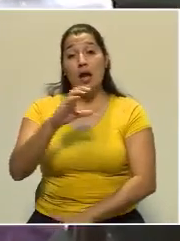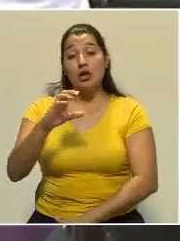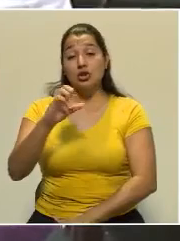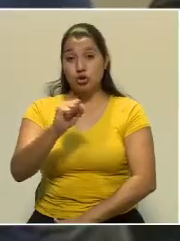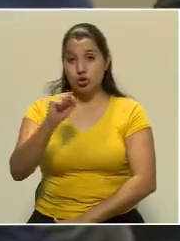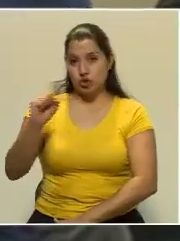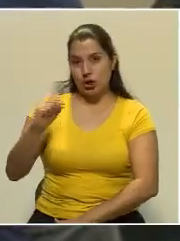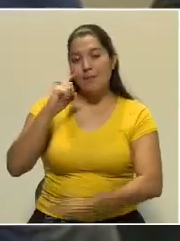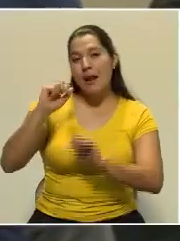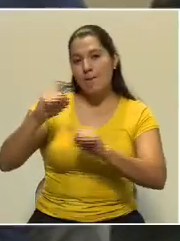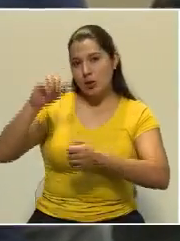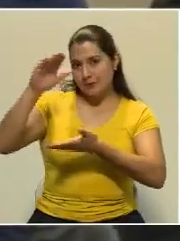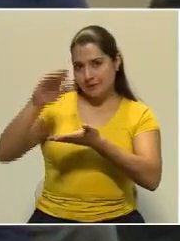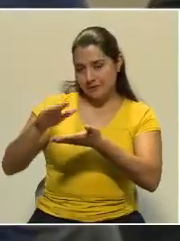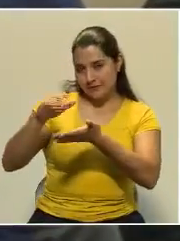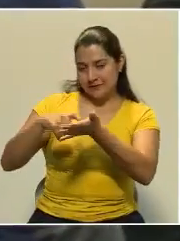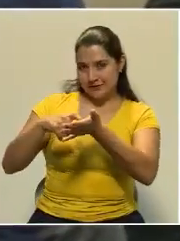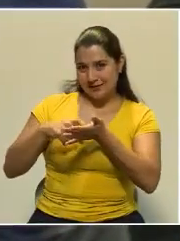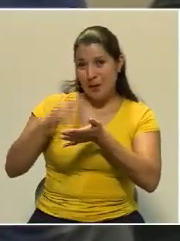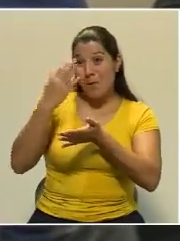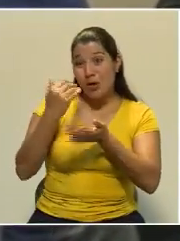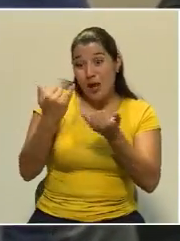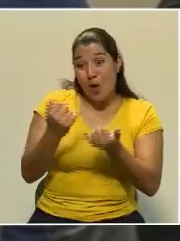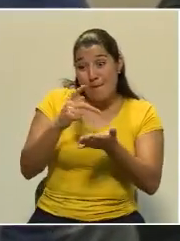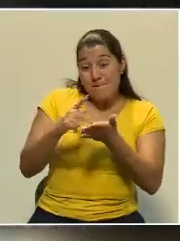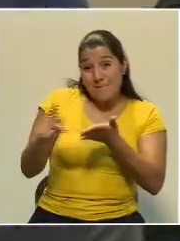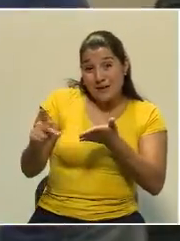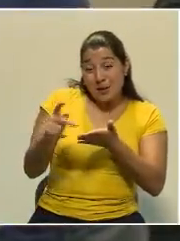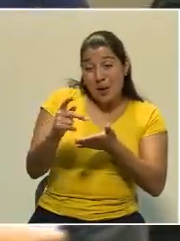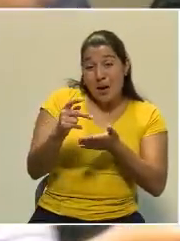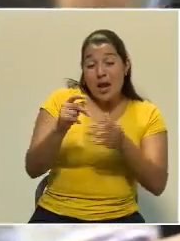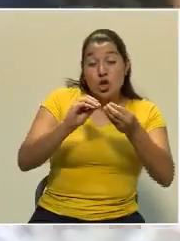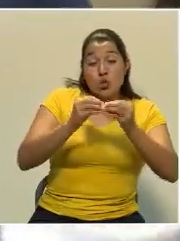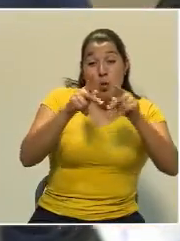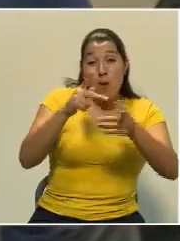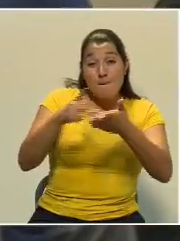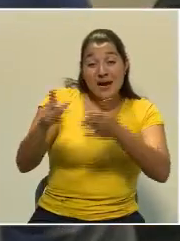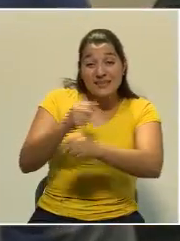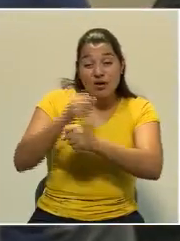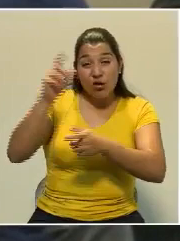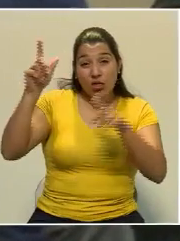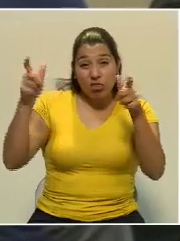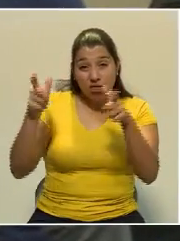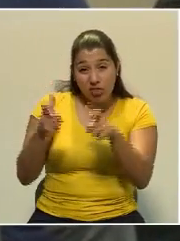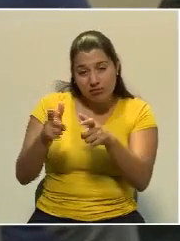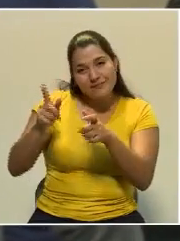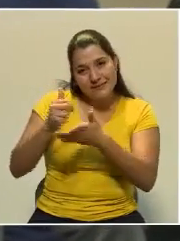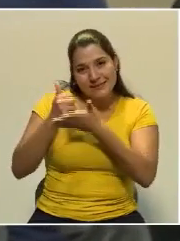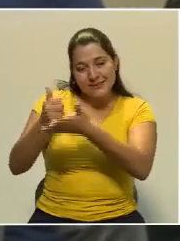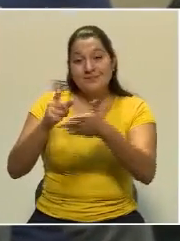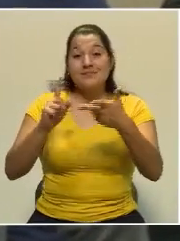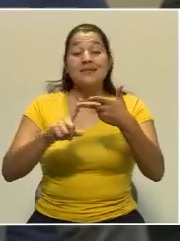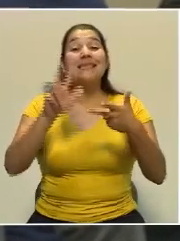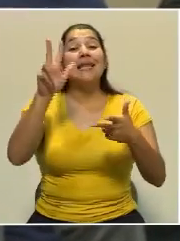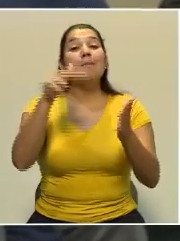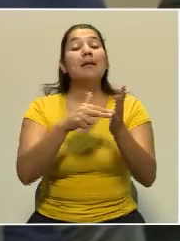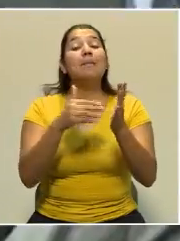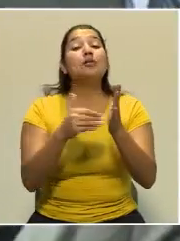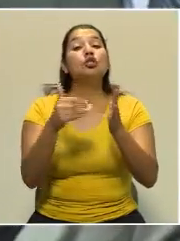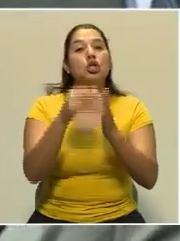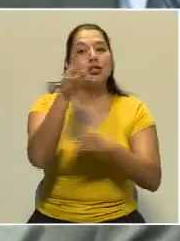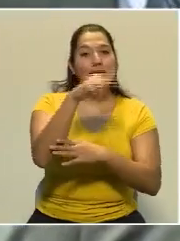la reducción de la base mínima contributiva y 3.000 millones de colones para las pensiones del régimen no contributivo.